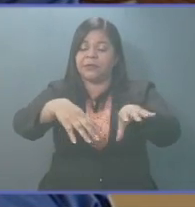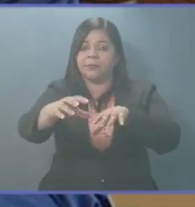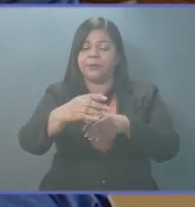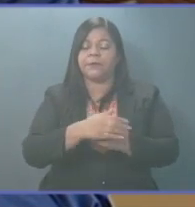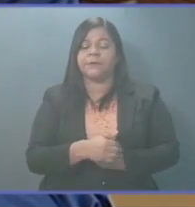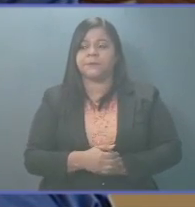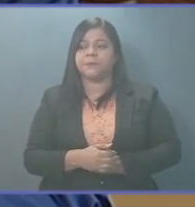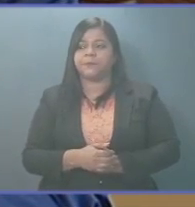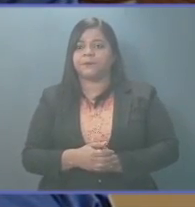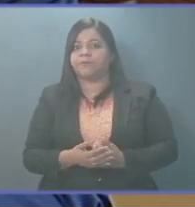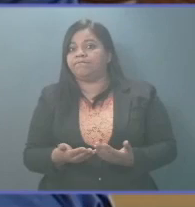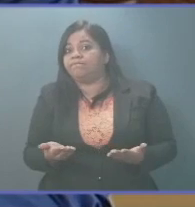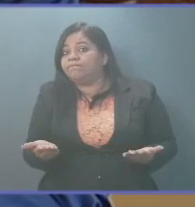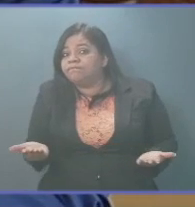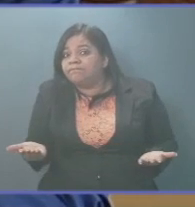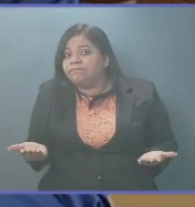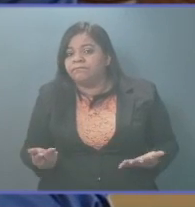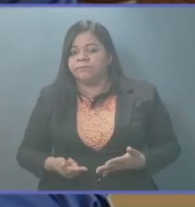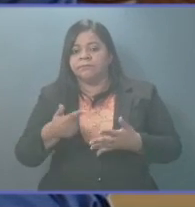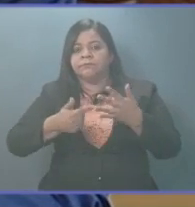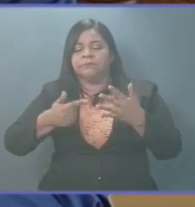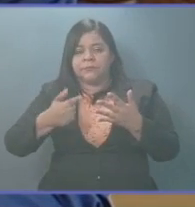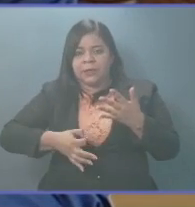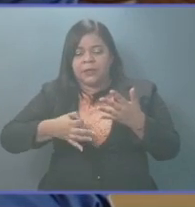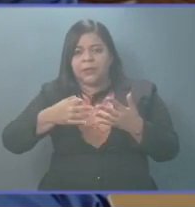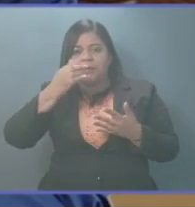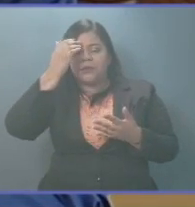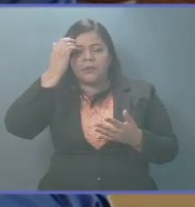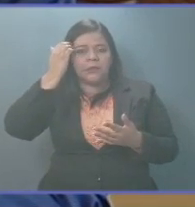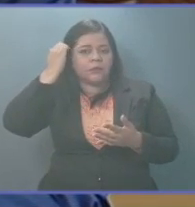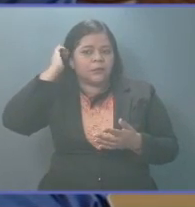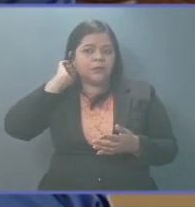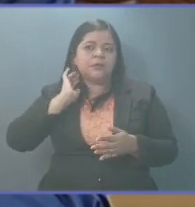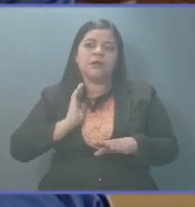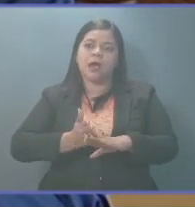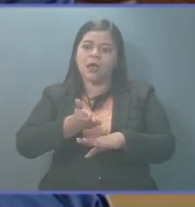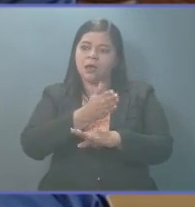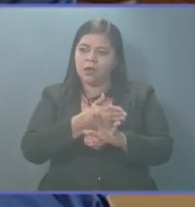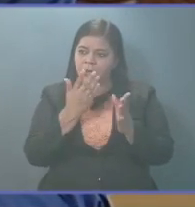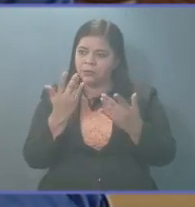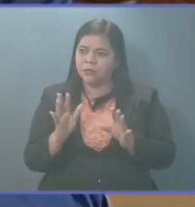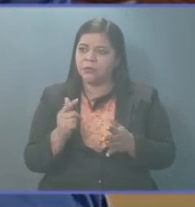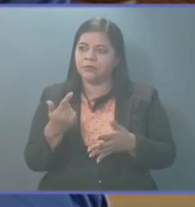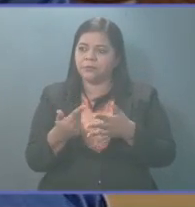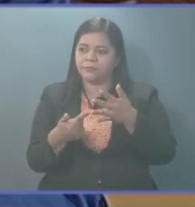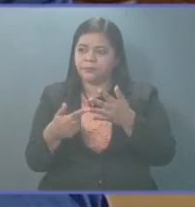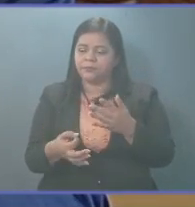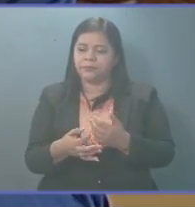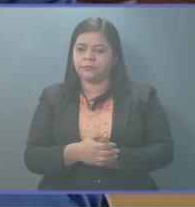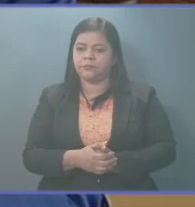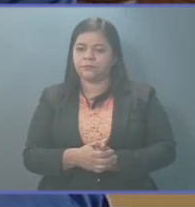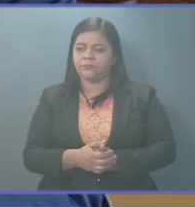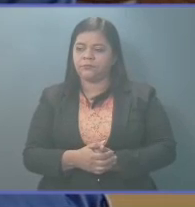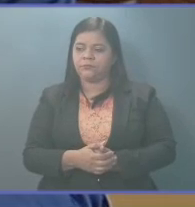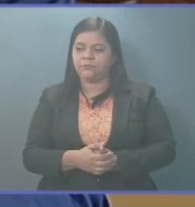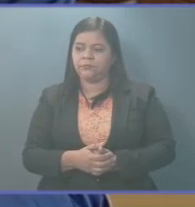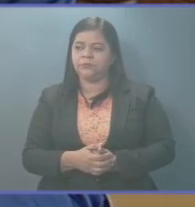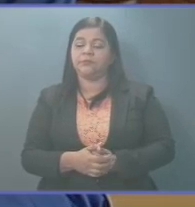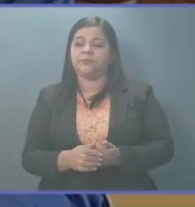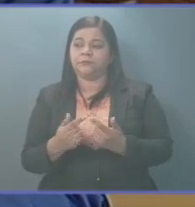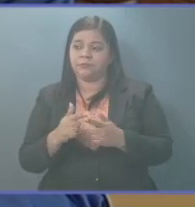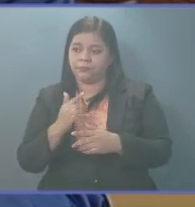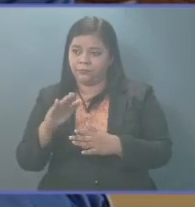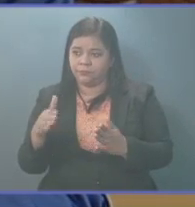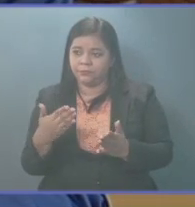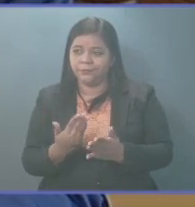Entonces, de hecho, esta ley, quien le dio iniciativa, aunque es una ley que nace de las organizaciones como Vicirrey y Ciudad,